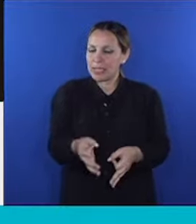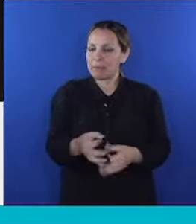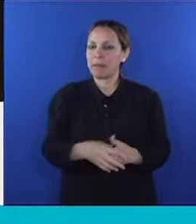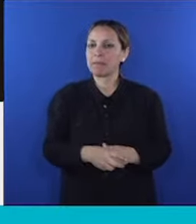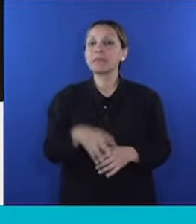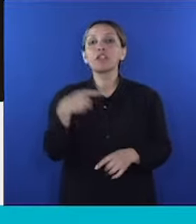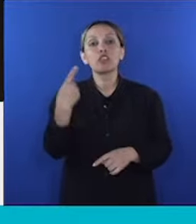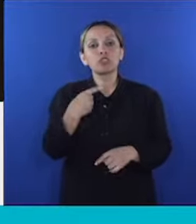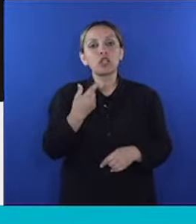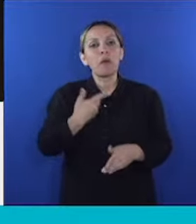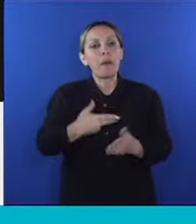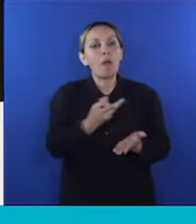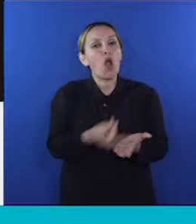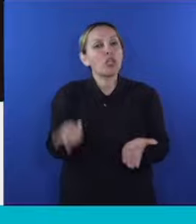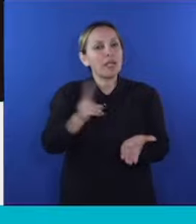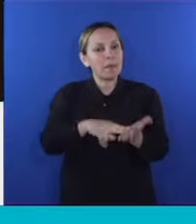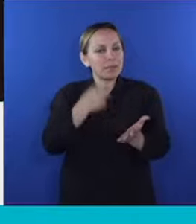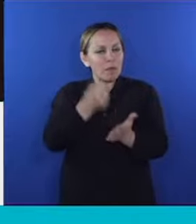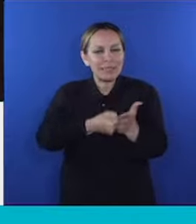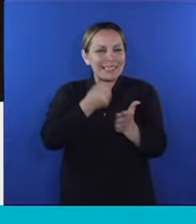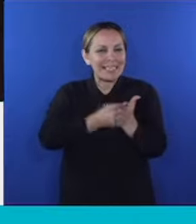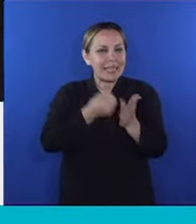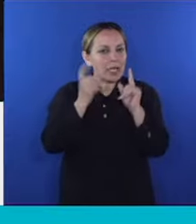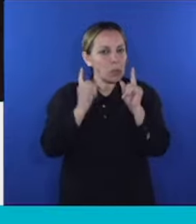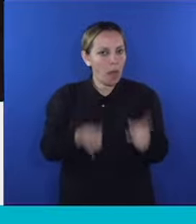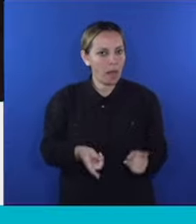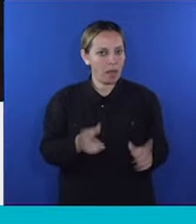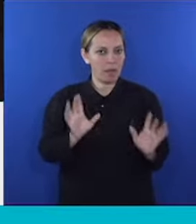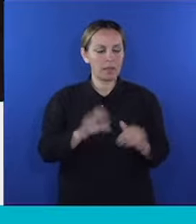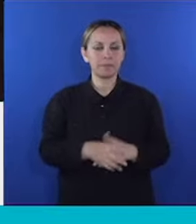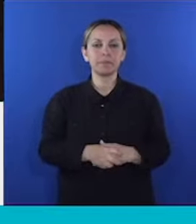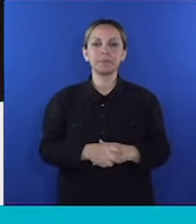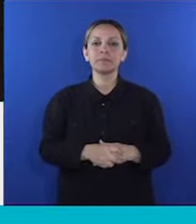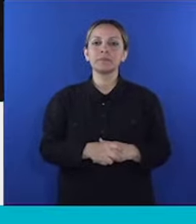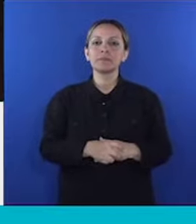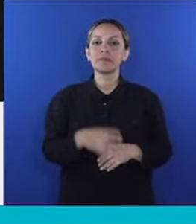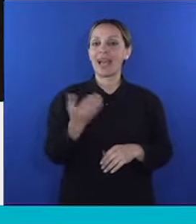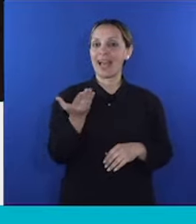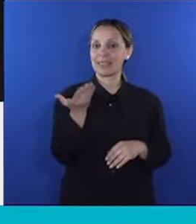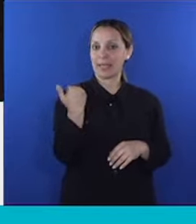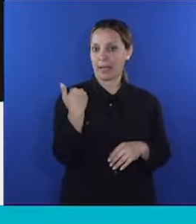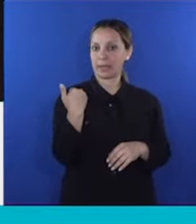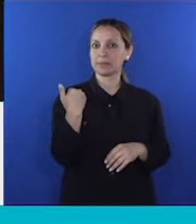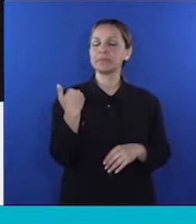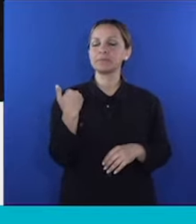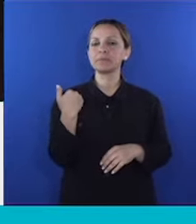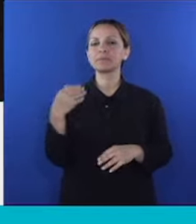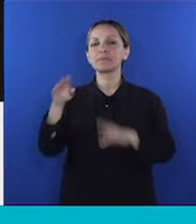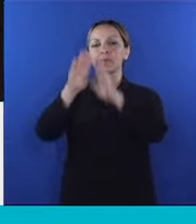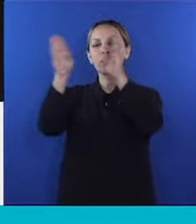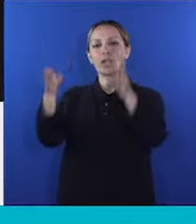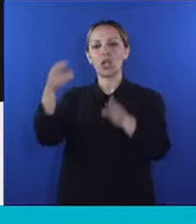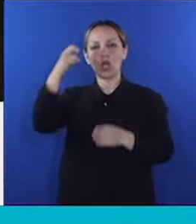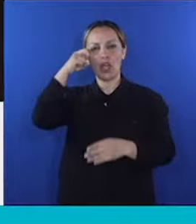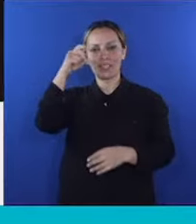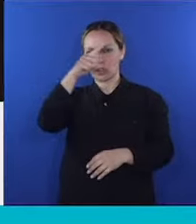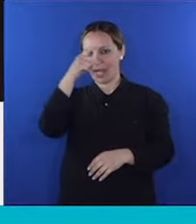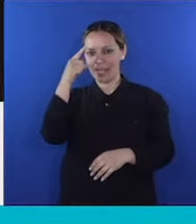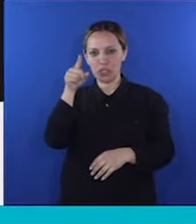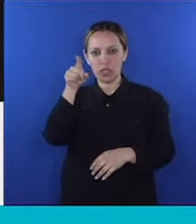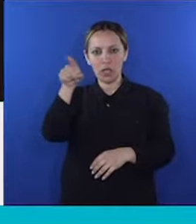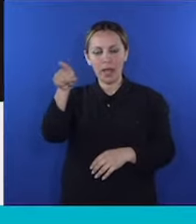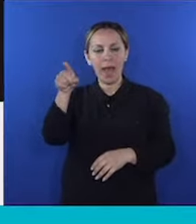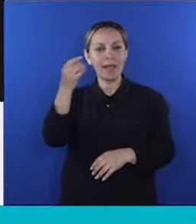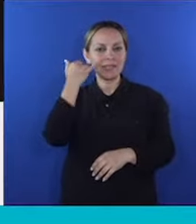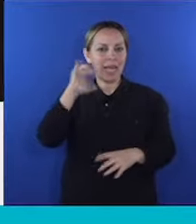insistir en su discusión en primer lugar ayer en el Congreso Nacional se avanzó con